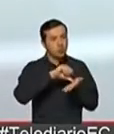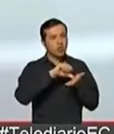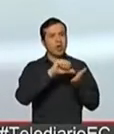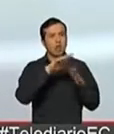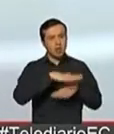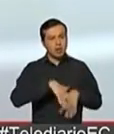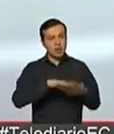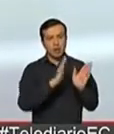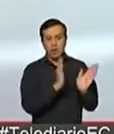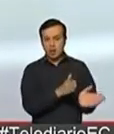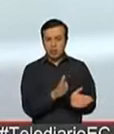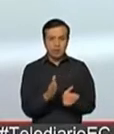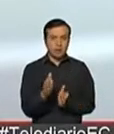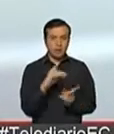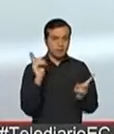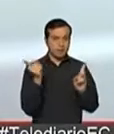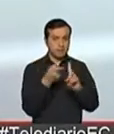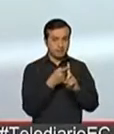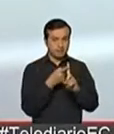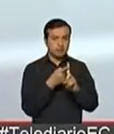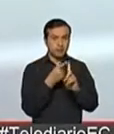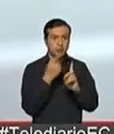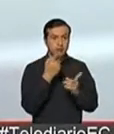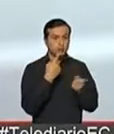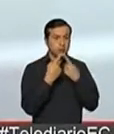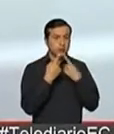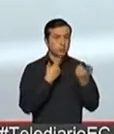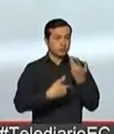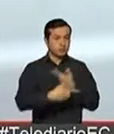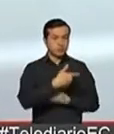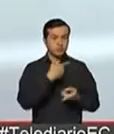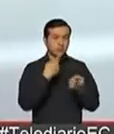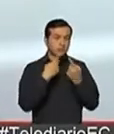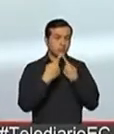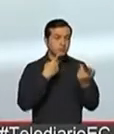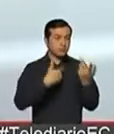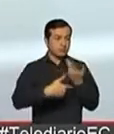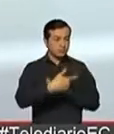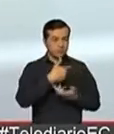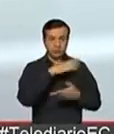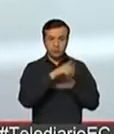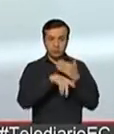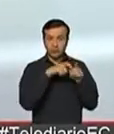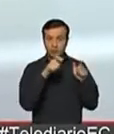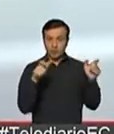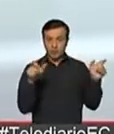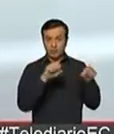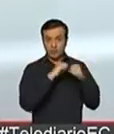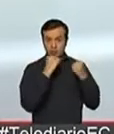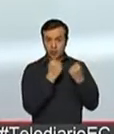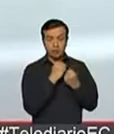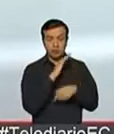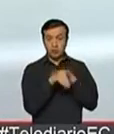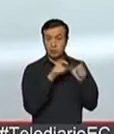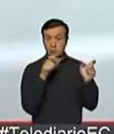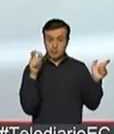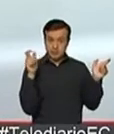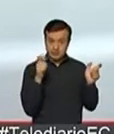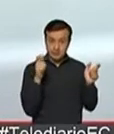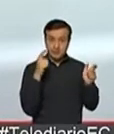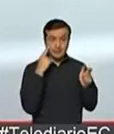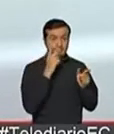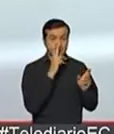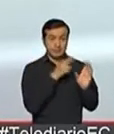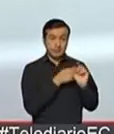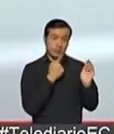¿Cuál es este proceso? La primera parte es crear una mesa de diálogo. Y esta mesa de diálogo es juntar a todos los actores sociales, a todos los actores que